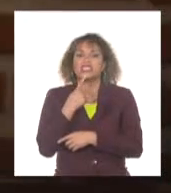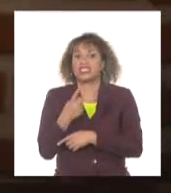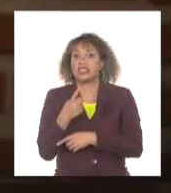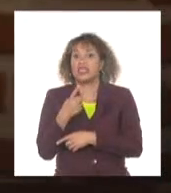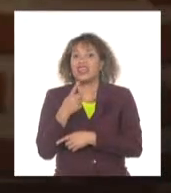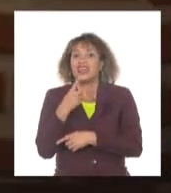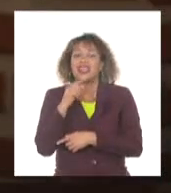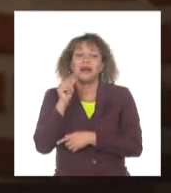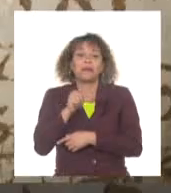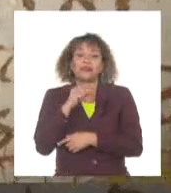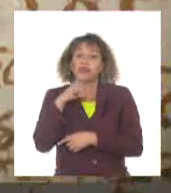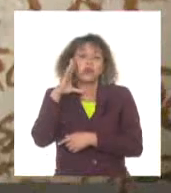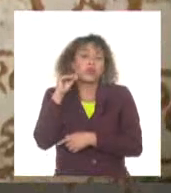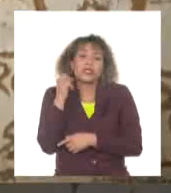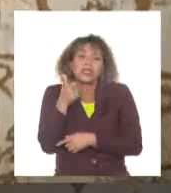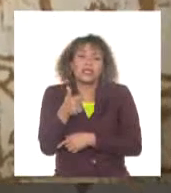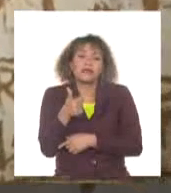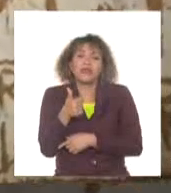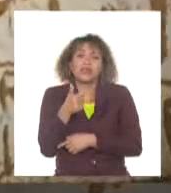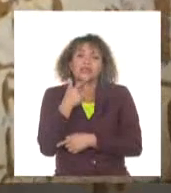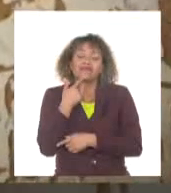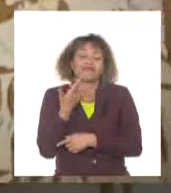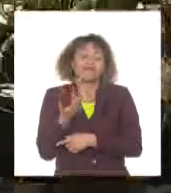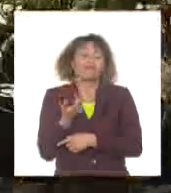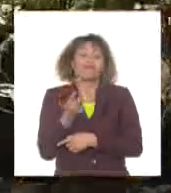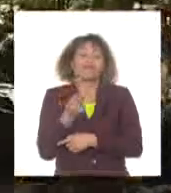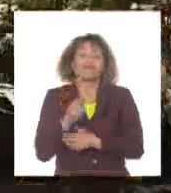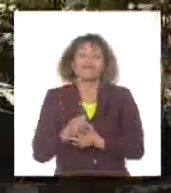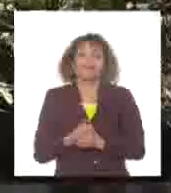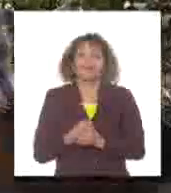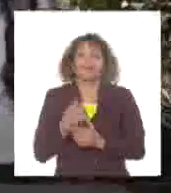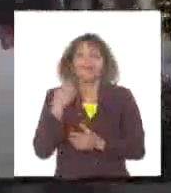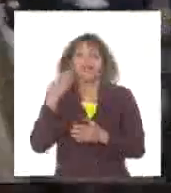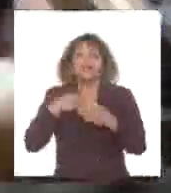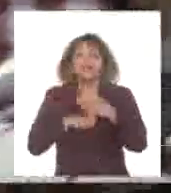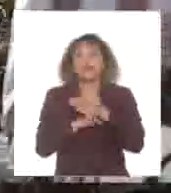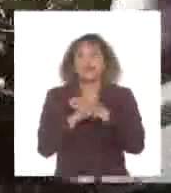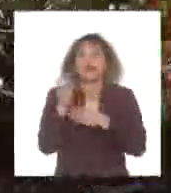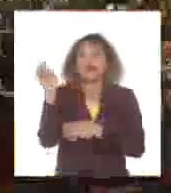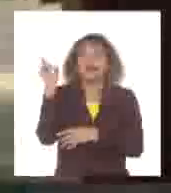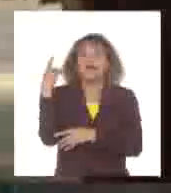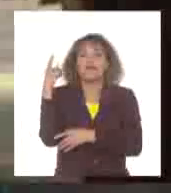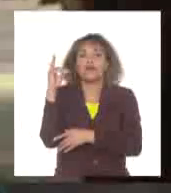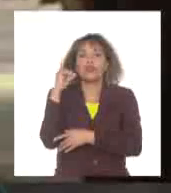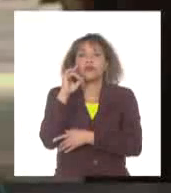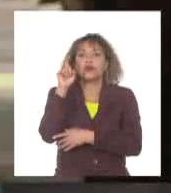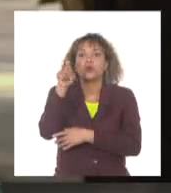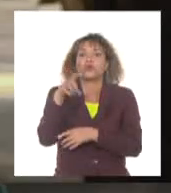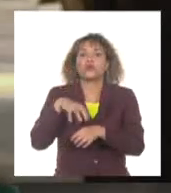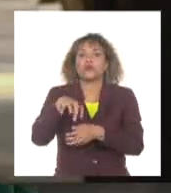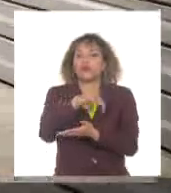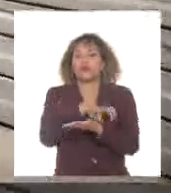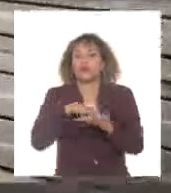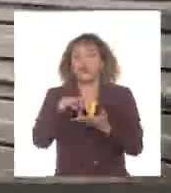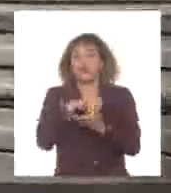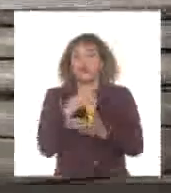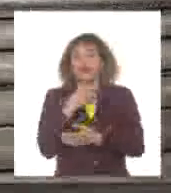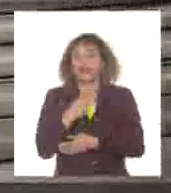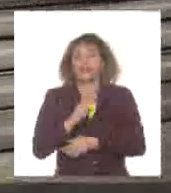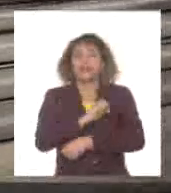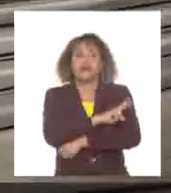y mucha gente lo ha distorsionado. Nos asomamos a una Bolivia que fue su última trinchera. Un país